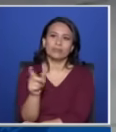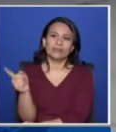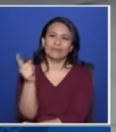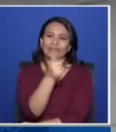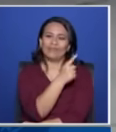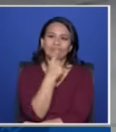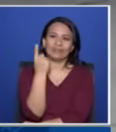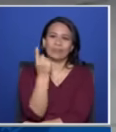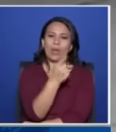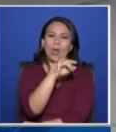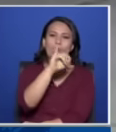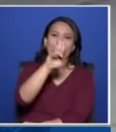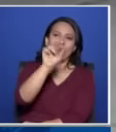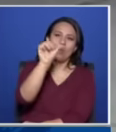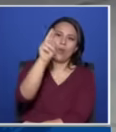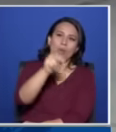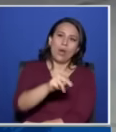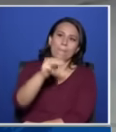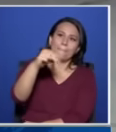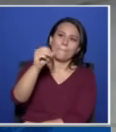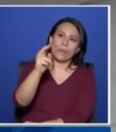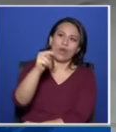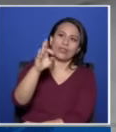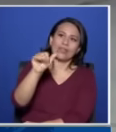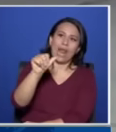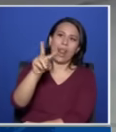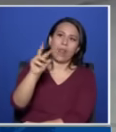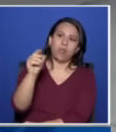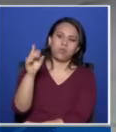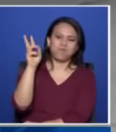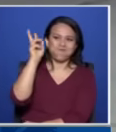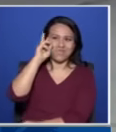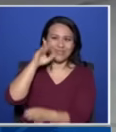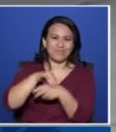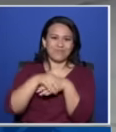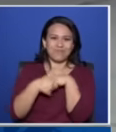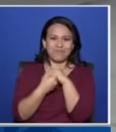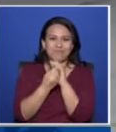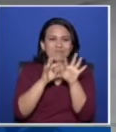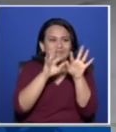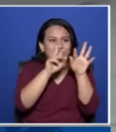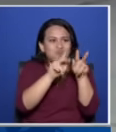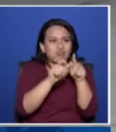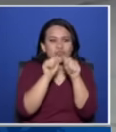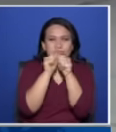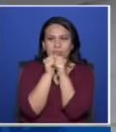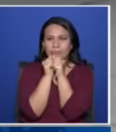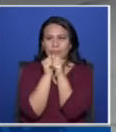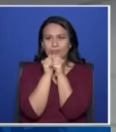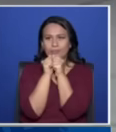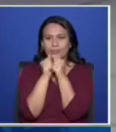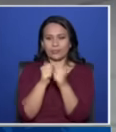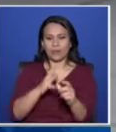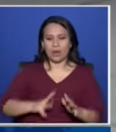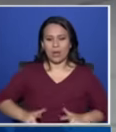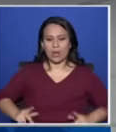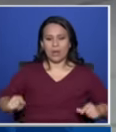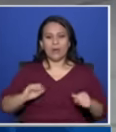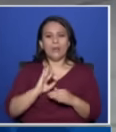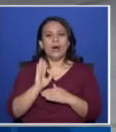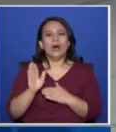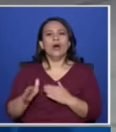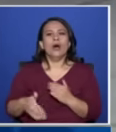de la Juan Montalvo. Esto es en el norte de Guayaquil. Los pillos interceptaron a sus víctimas, las amenazaron con un arma de fuego y les quitaron